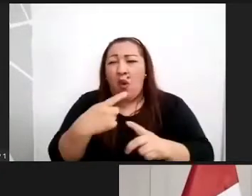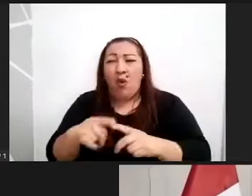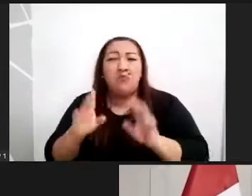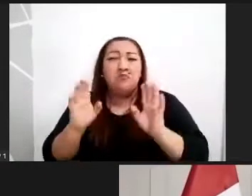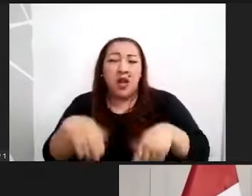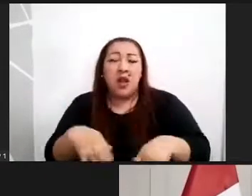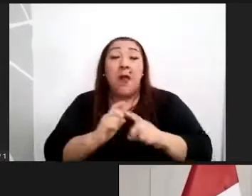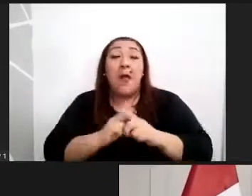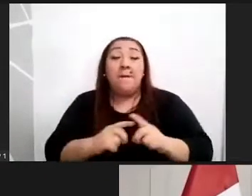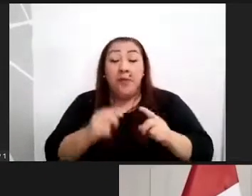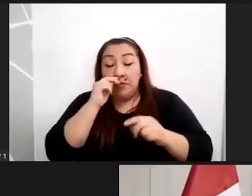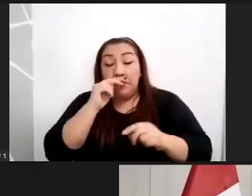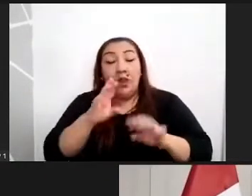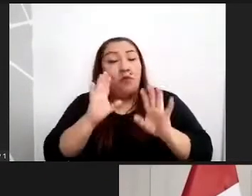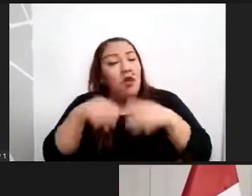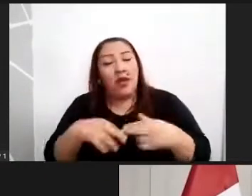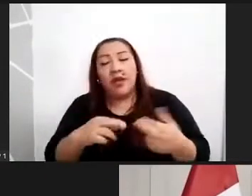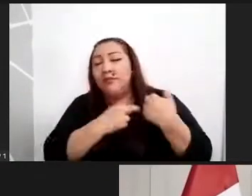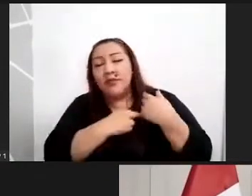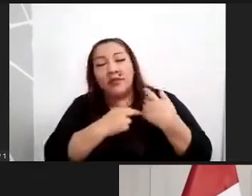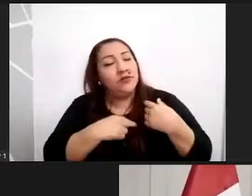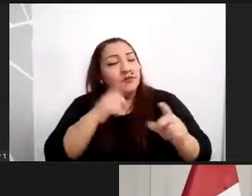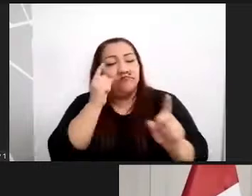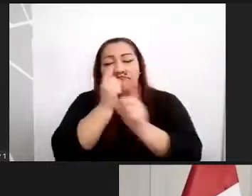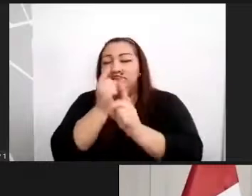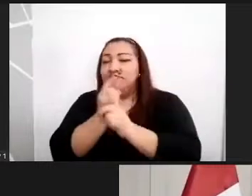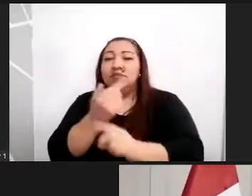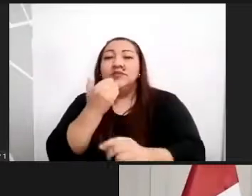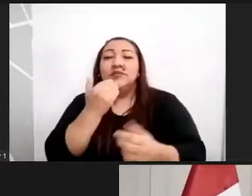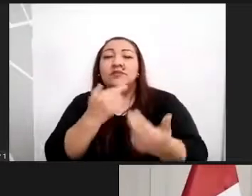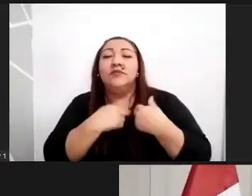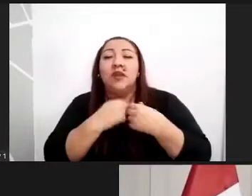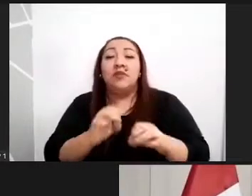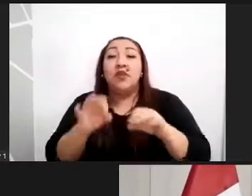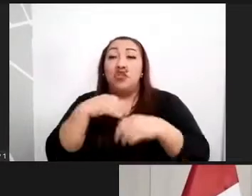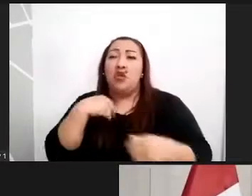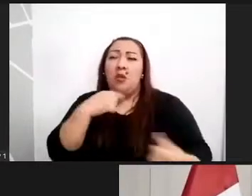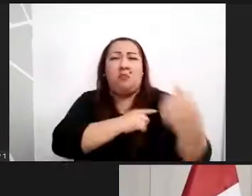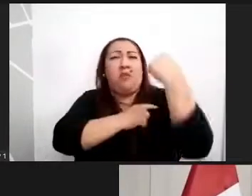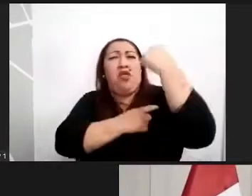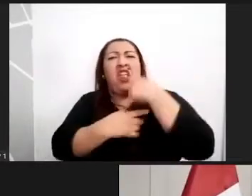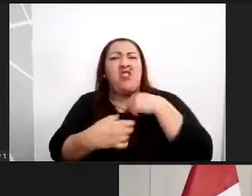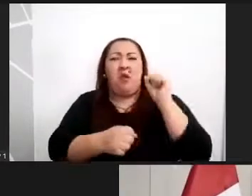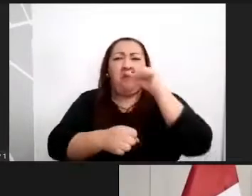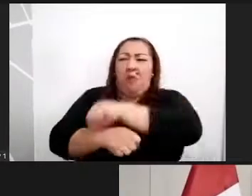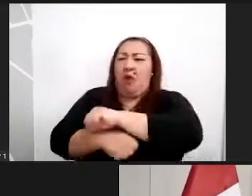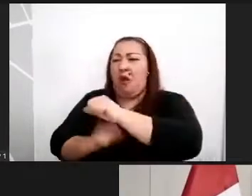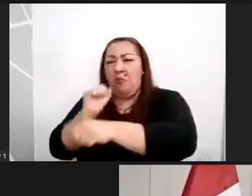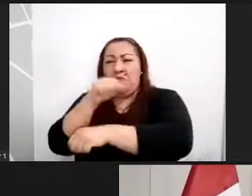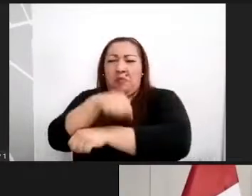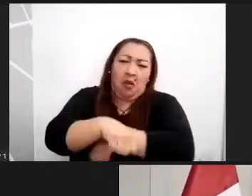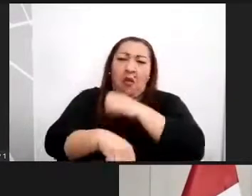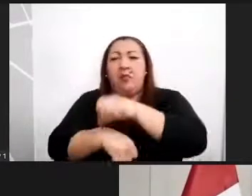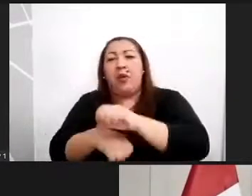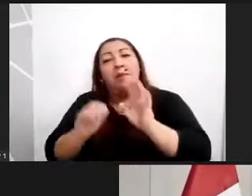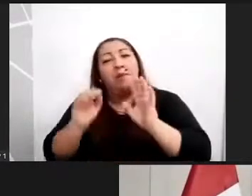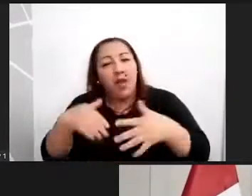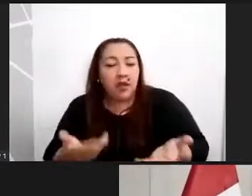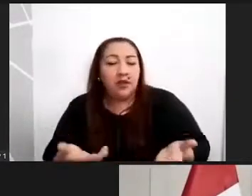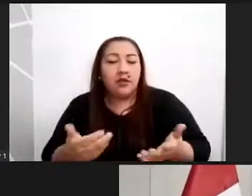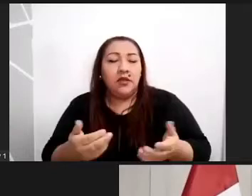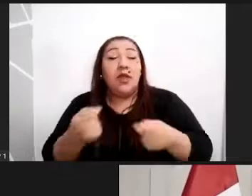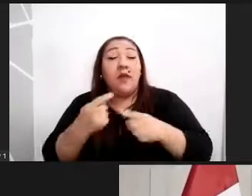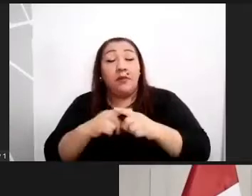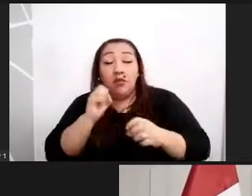la irresponsabilidad y la confrontación entre quienes ostentan más poder y deberían liderarnos mejor, ¿no? En mis comentarios